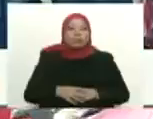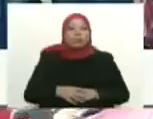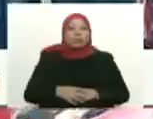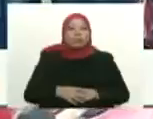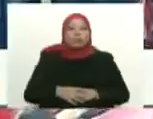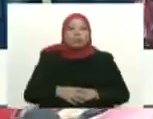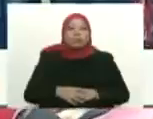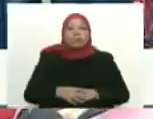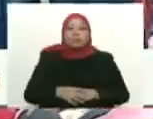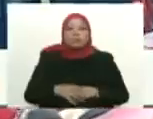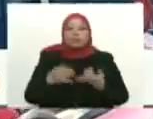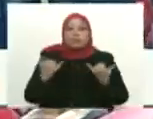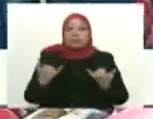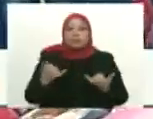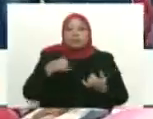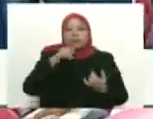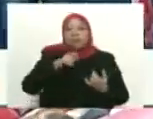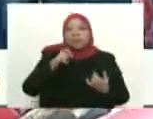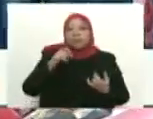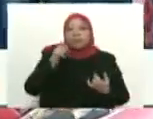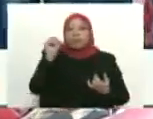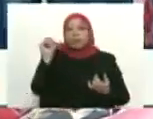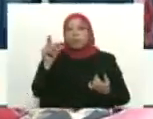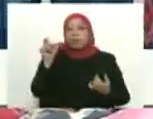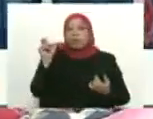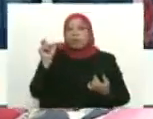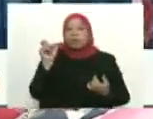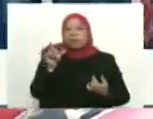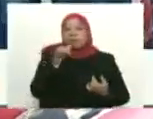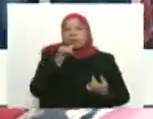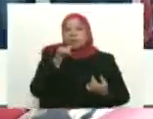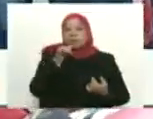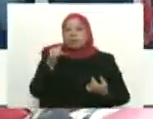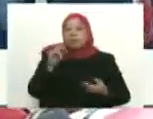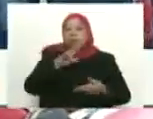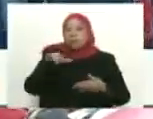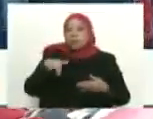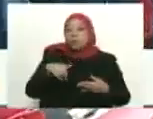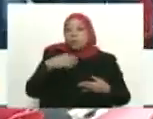En este momento la JPSUV de nuestro partido